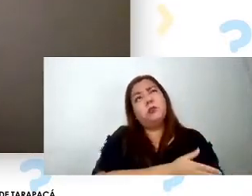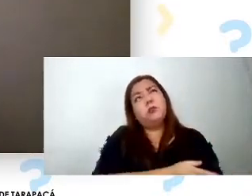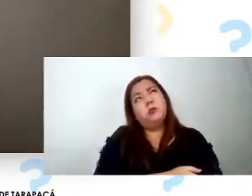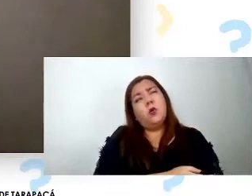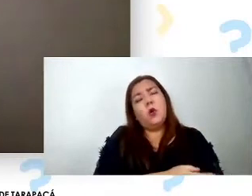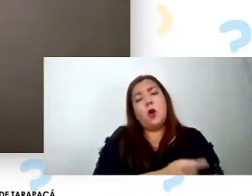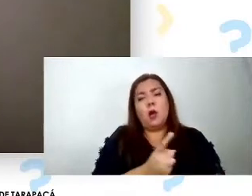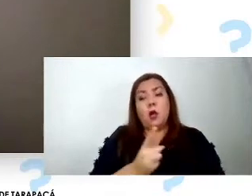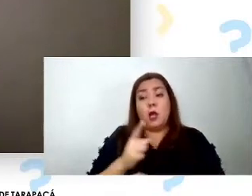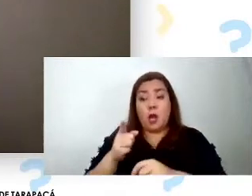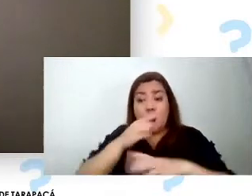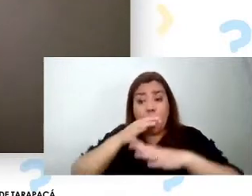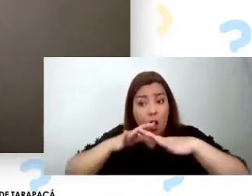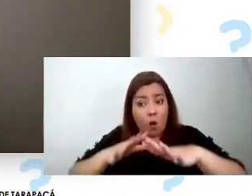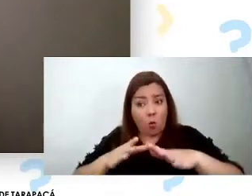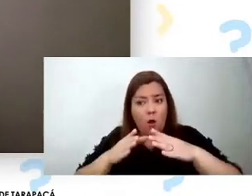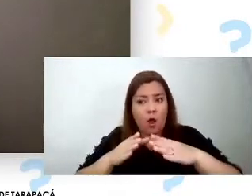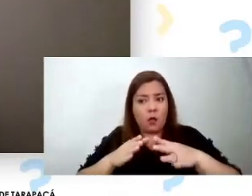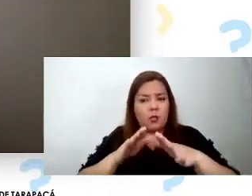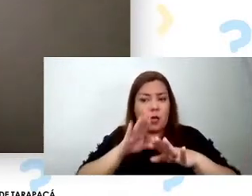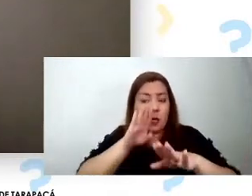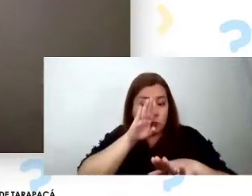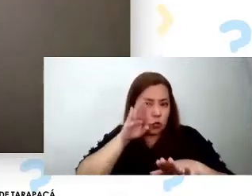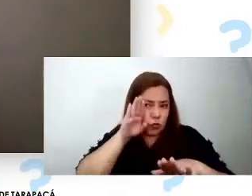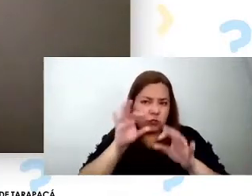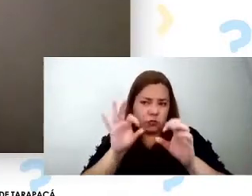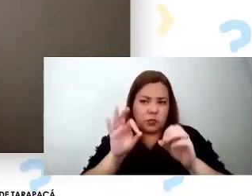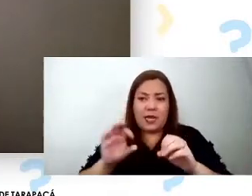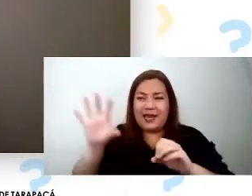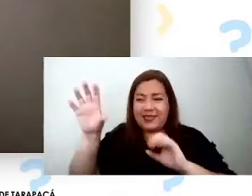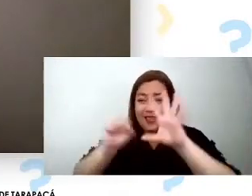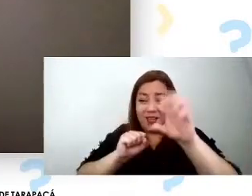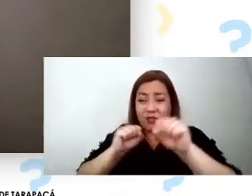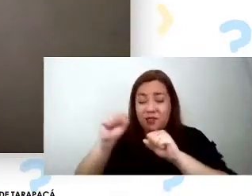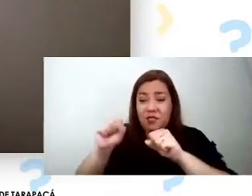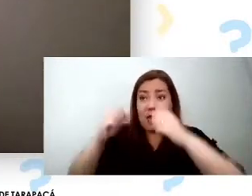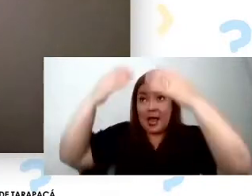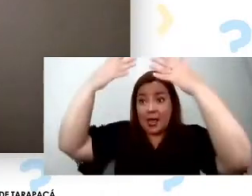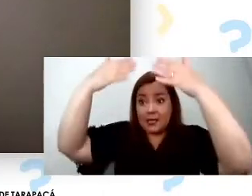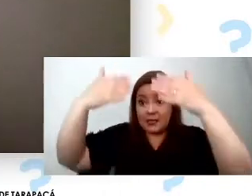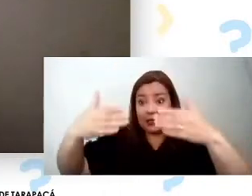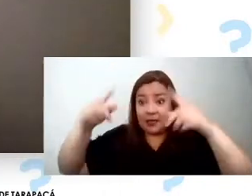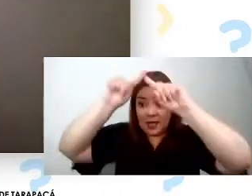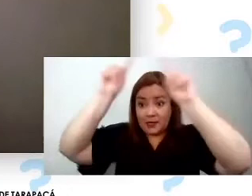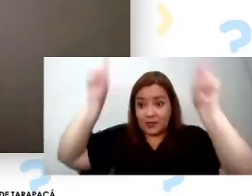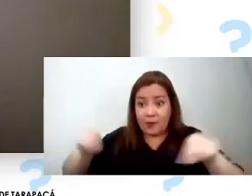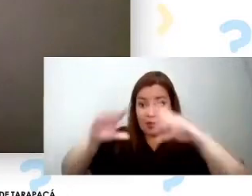neutralizó las aguas, las que estaban colectándose en los atrapanieblas,